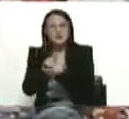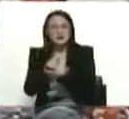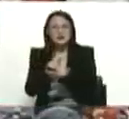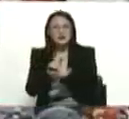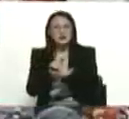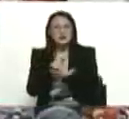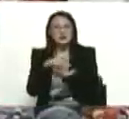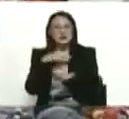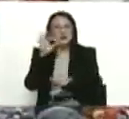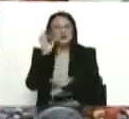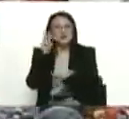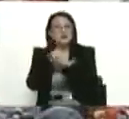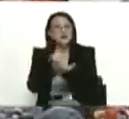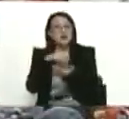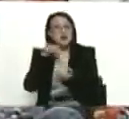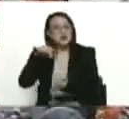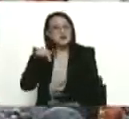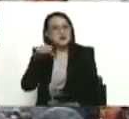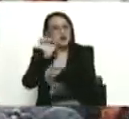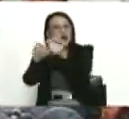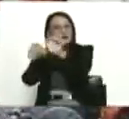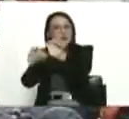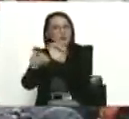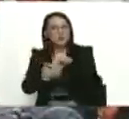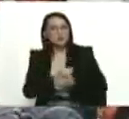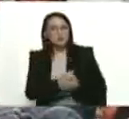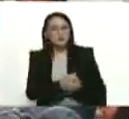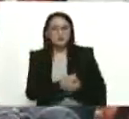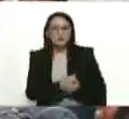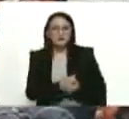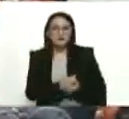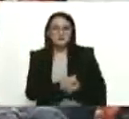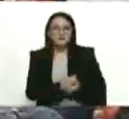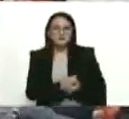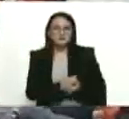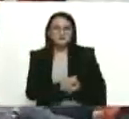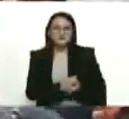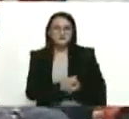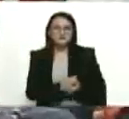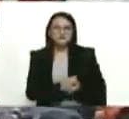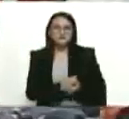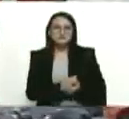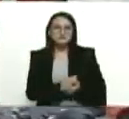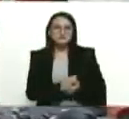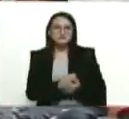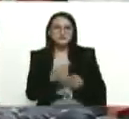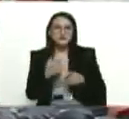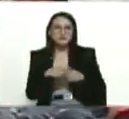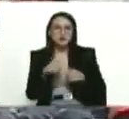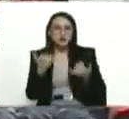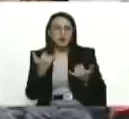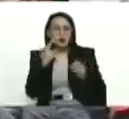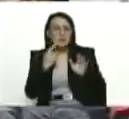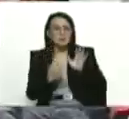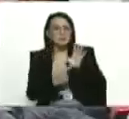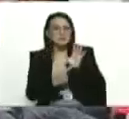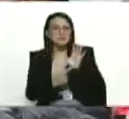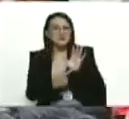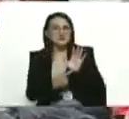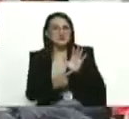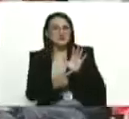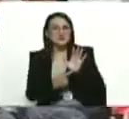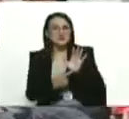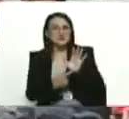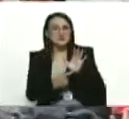Yo no sé si han venido a calabozo. Pero ellos llegan aquí hoy y se presentan y quieren hablarle